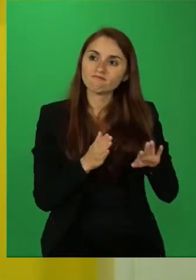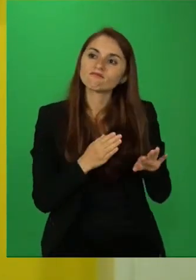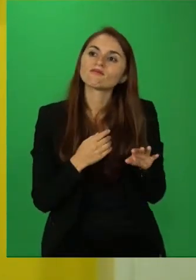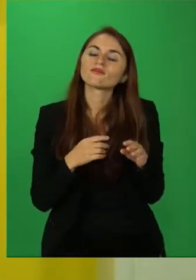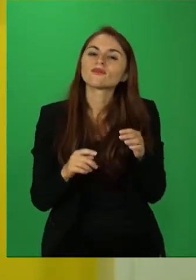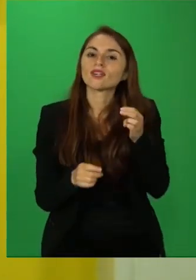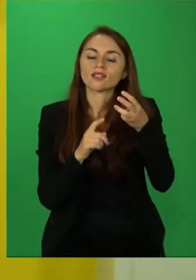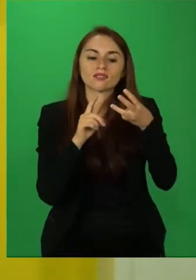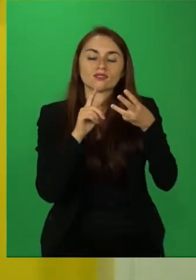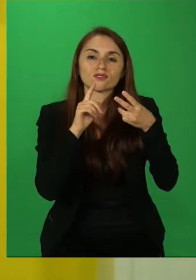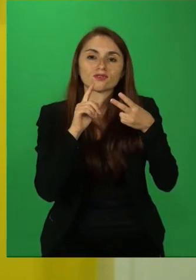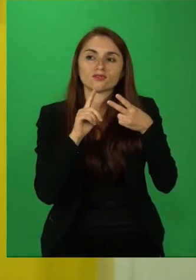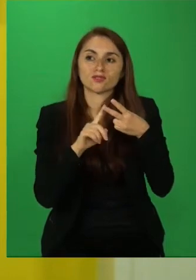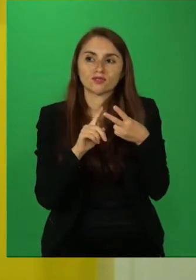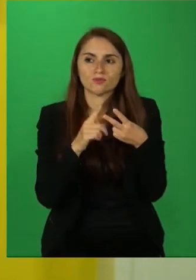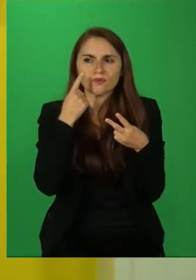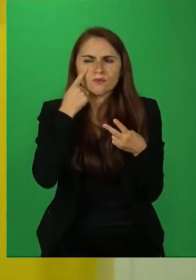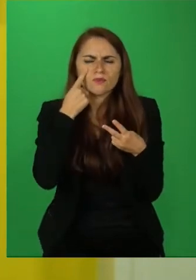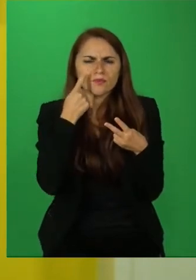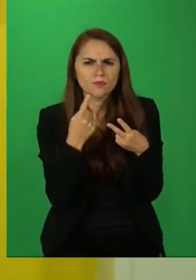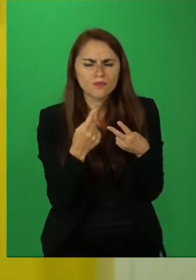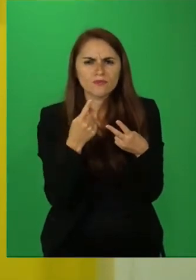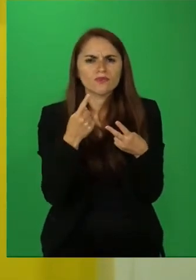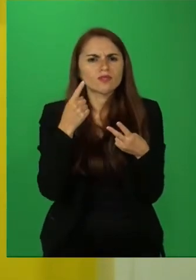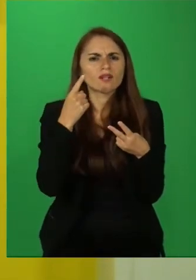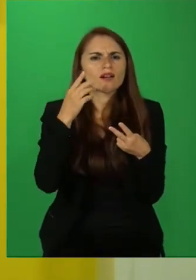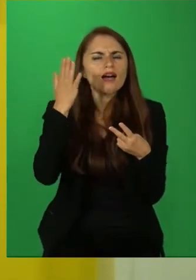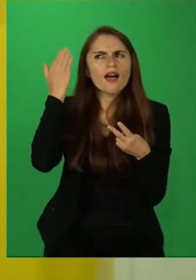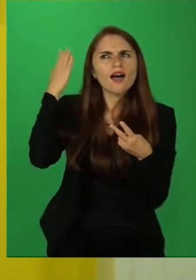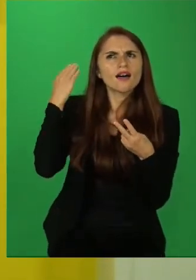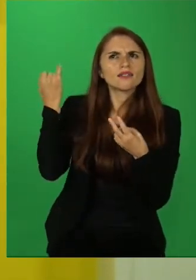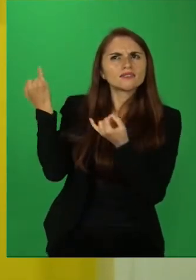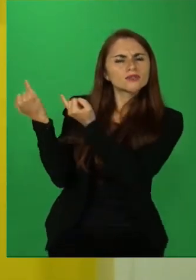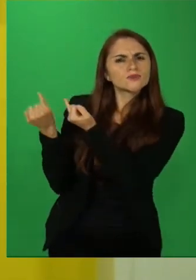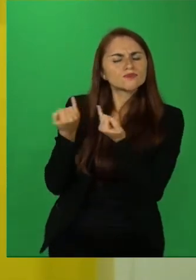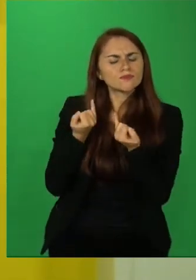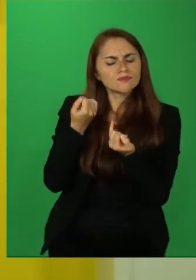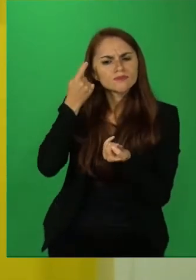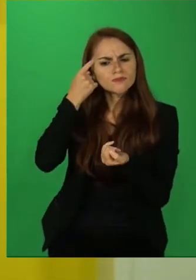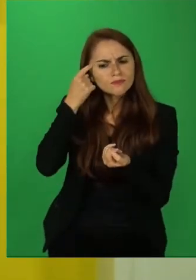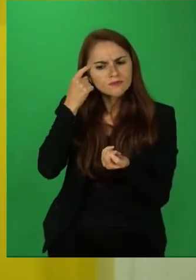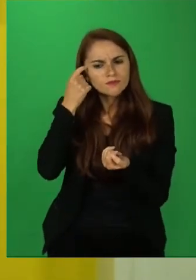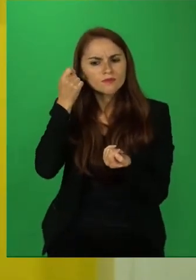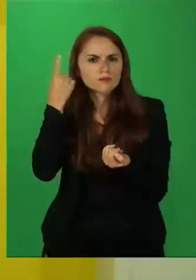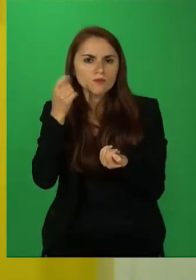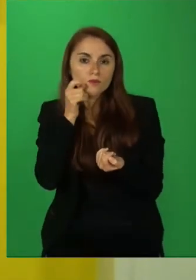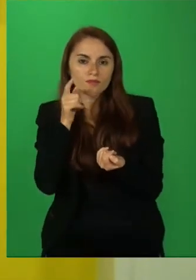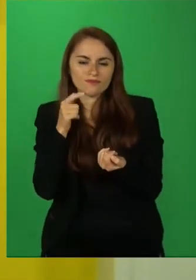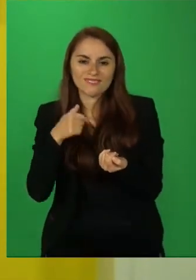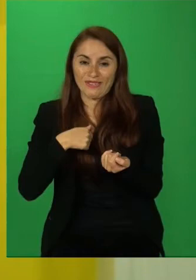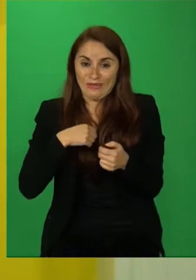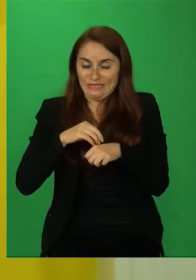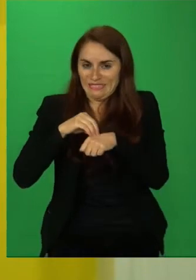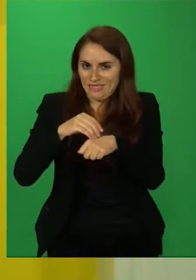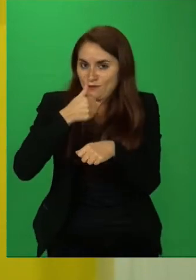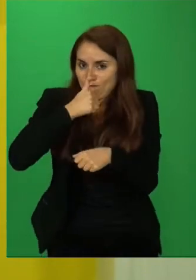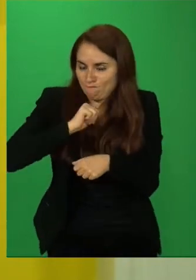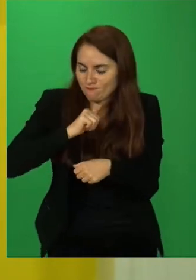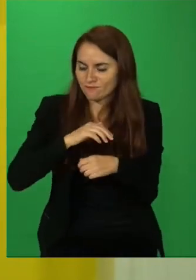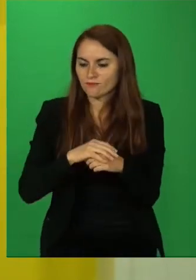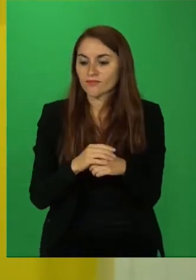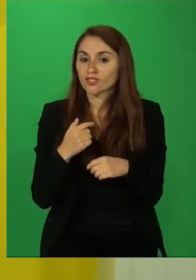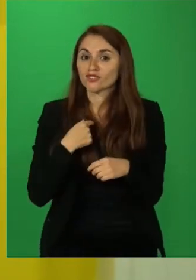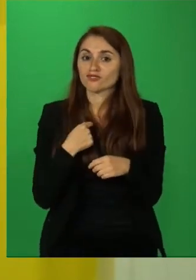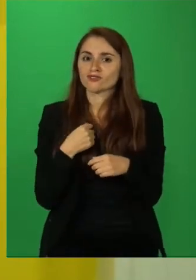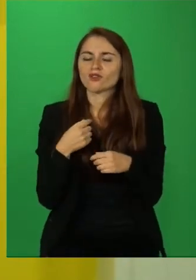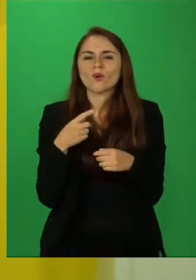2. Los conocimientos previos. Y aquí les quiero contar una infidencia. Resulta ser que cuando estaba haciendo